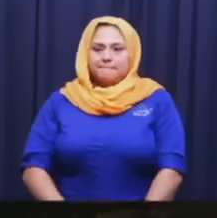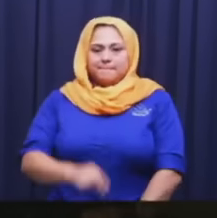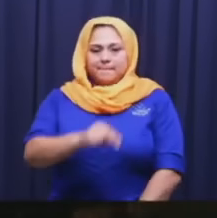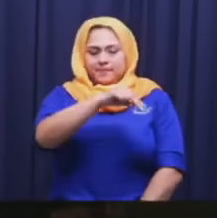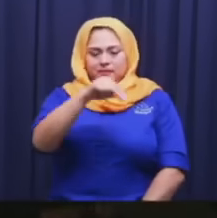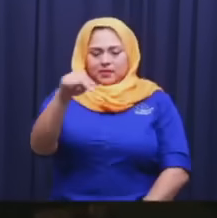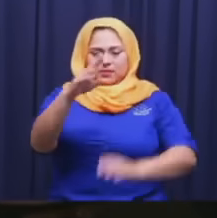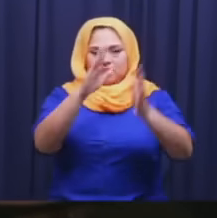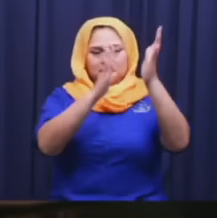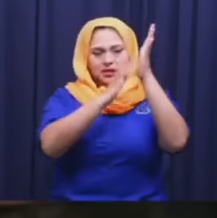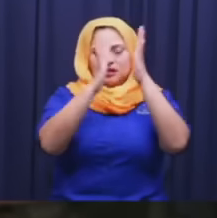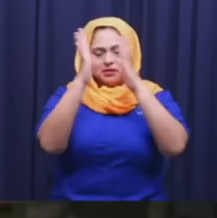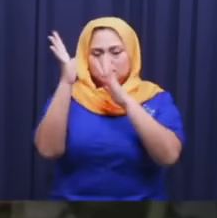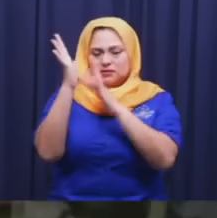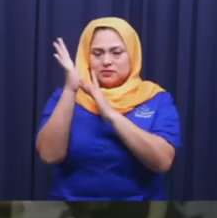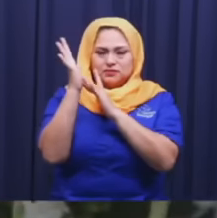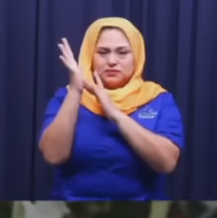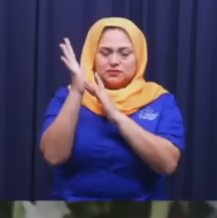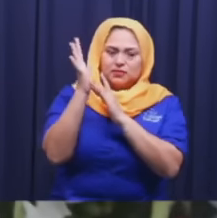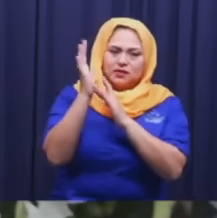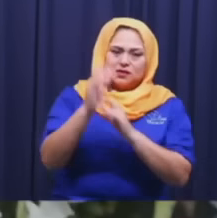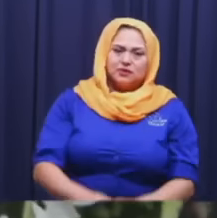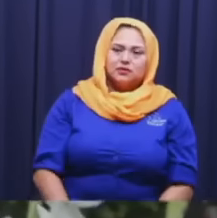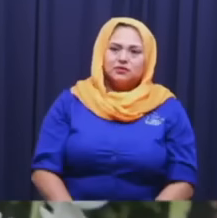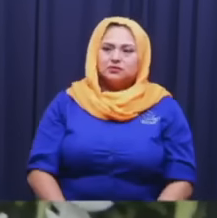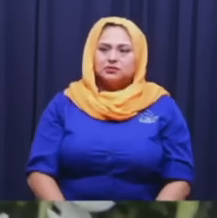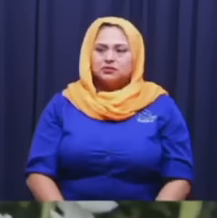En el nombre de Jesús.